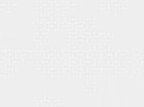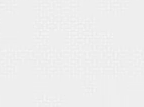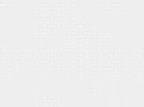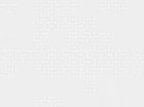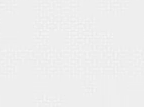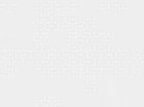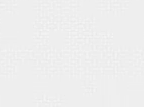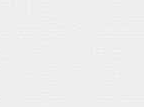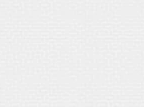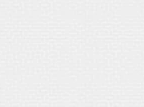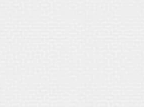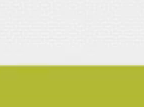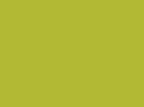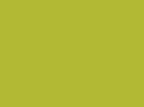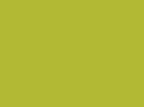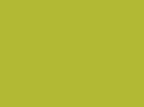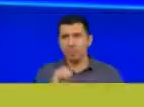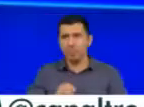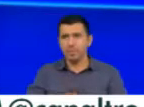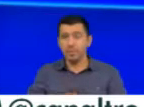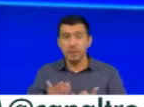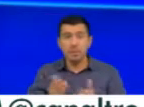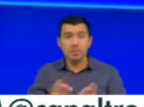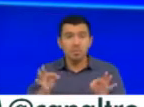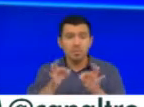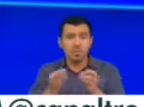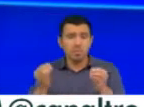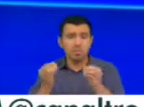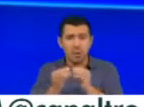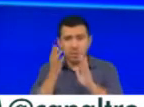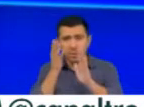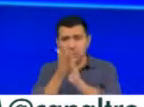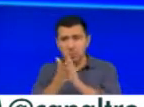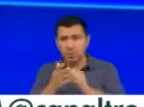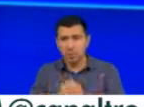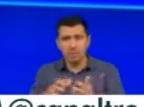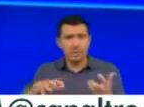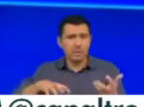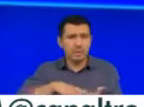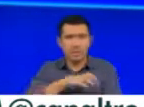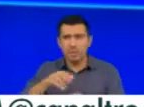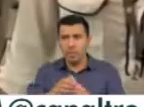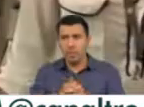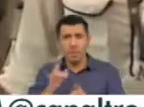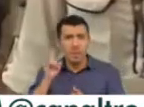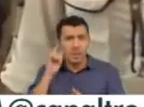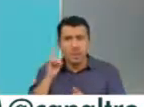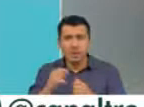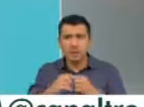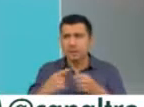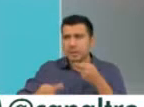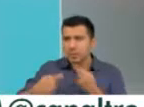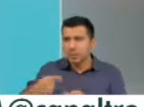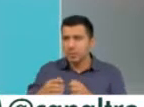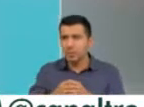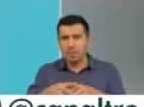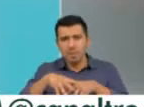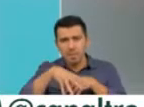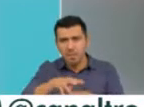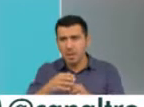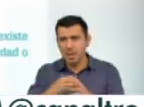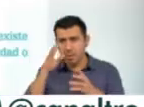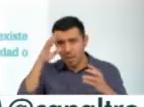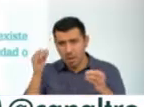canaltro.com en Colombia que ha generado toda serie de polémicas y de discusiones marchas que han sido